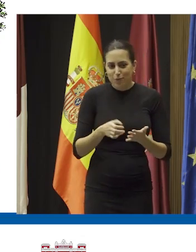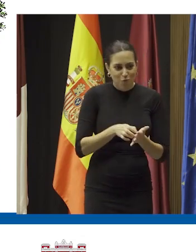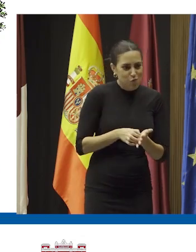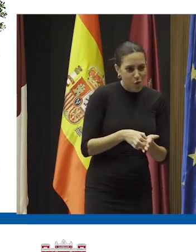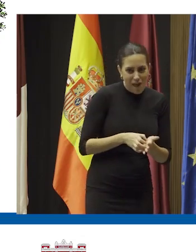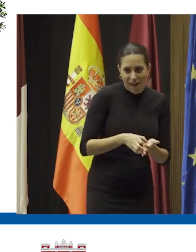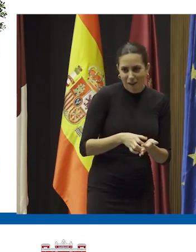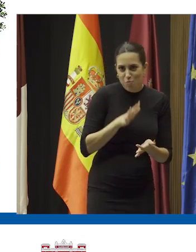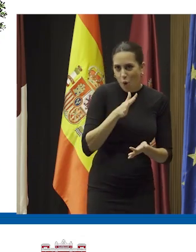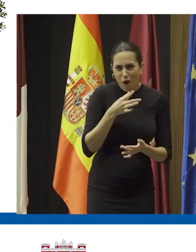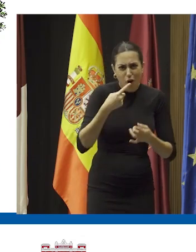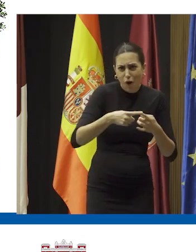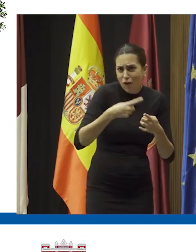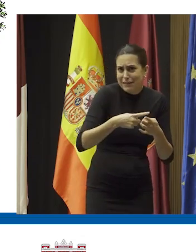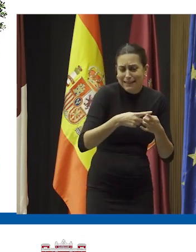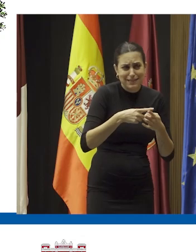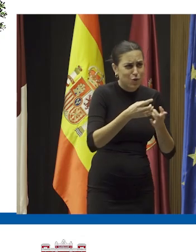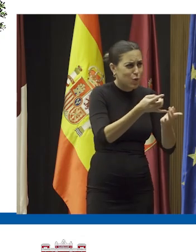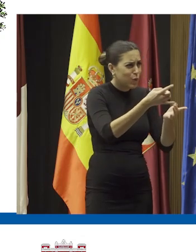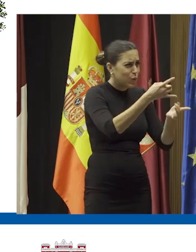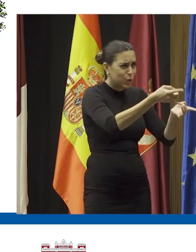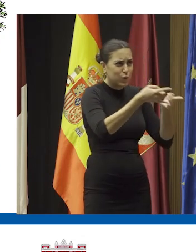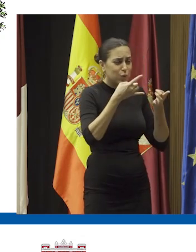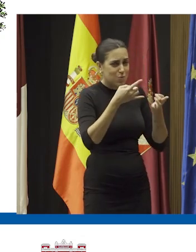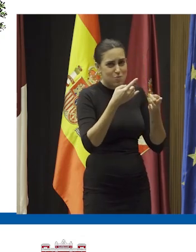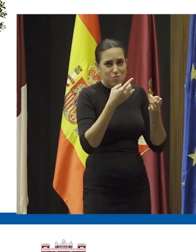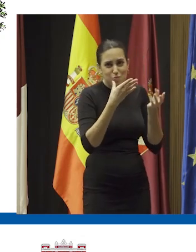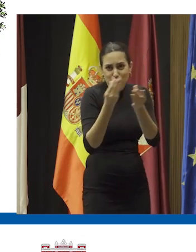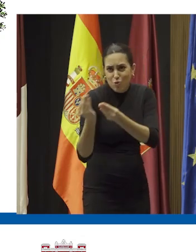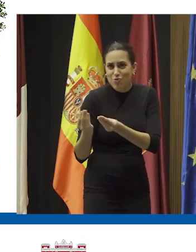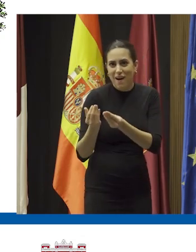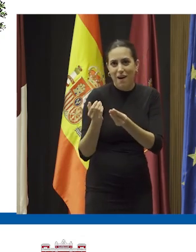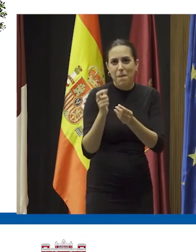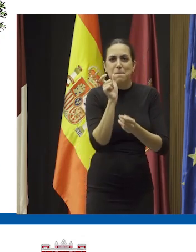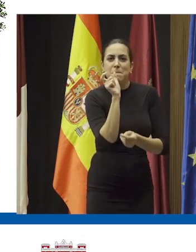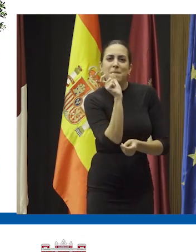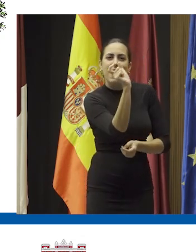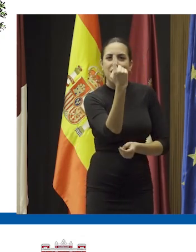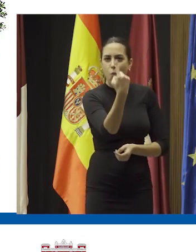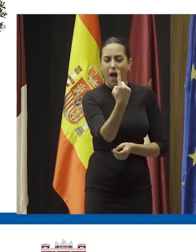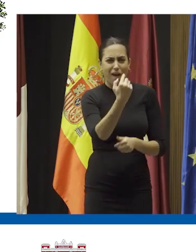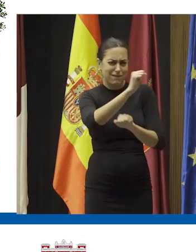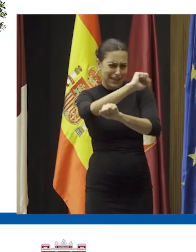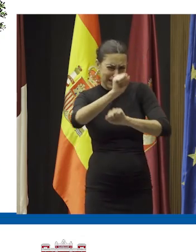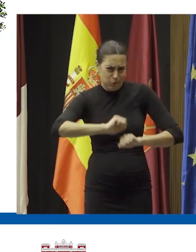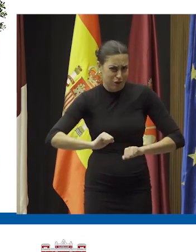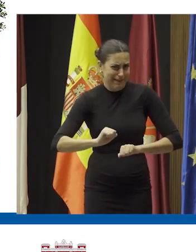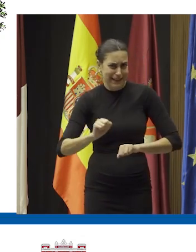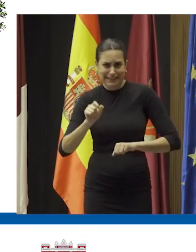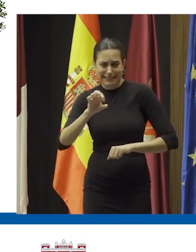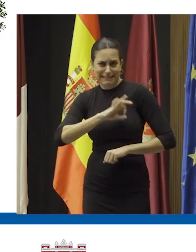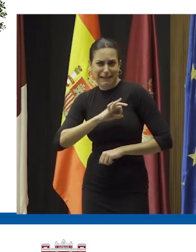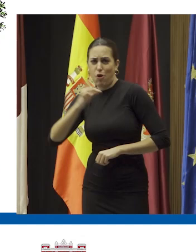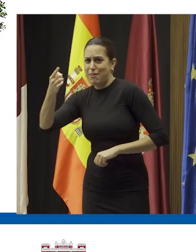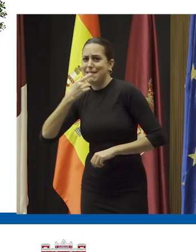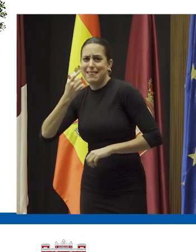aprieto, porque decirlo con un solo vocablo, según dice este señor, madre mía,